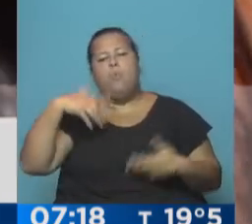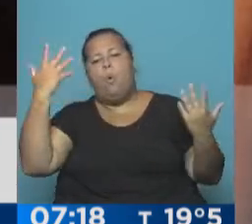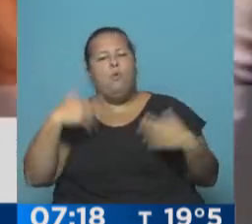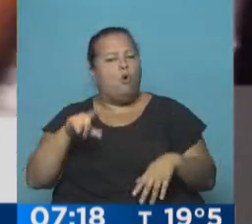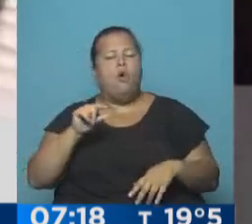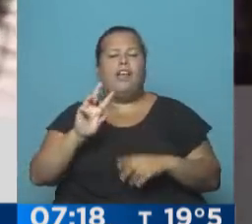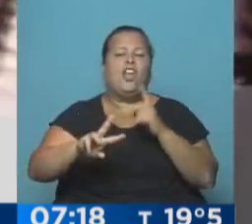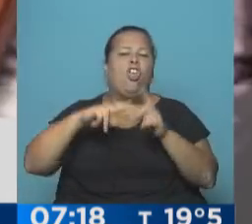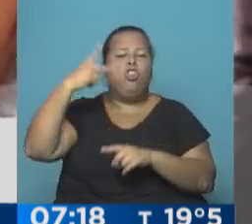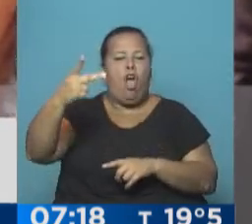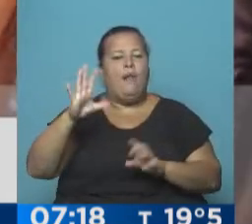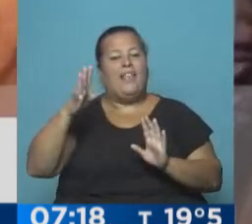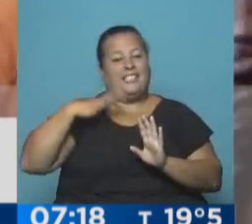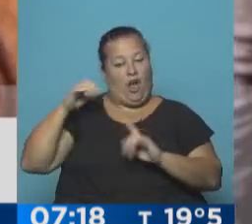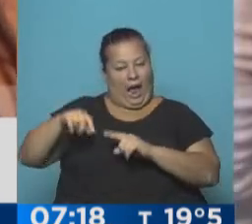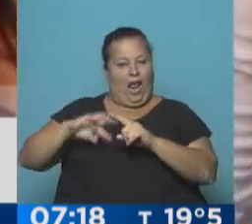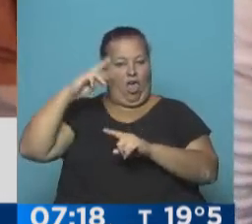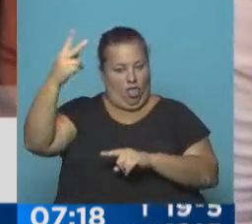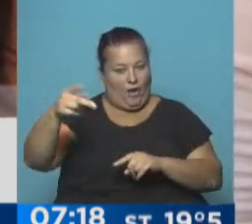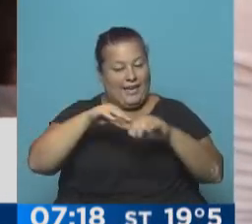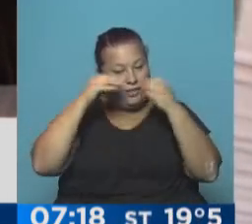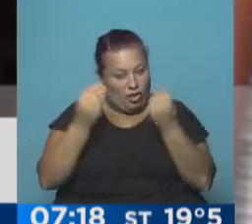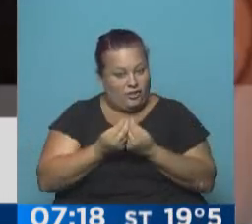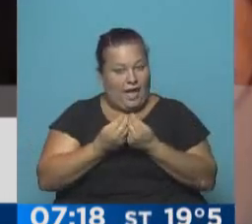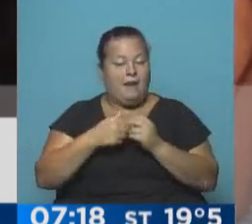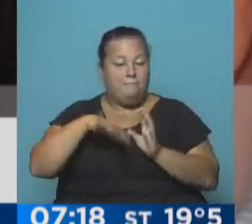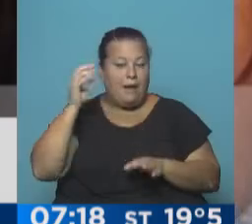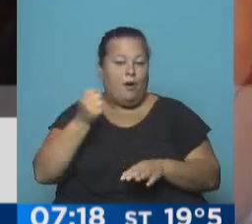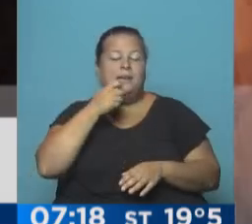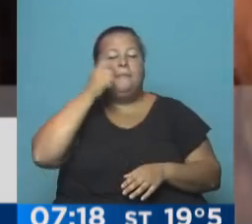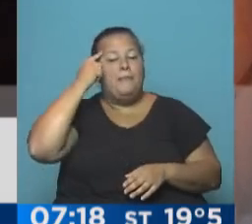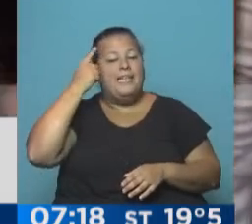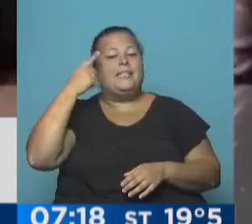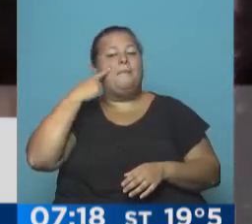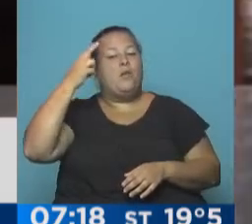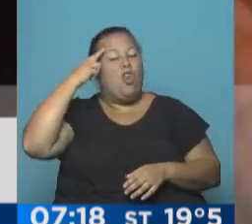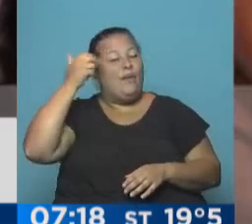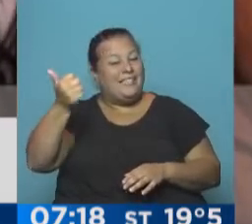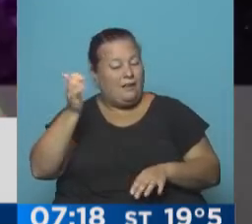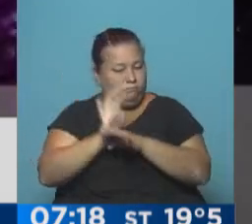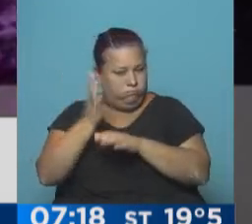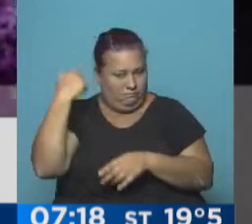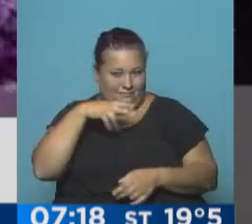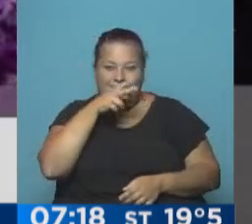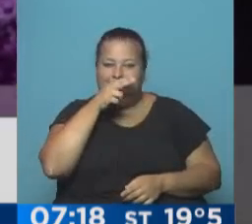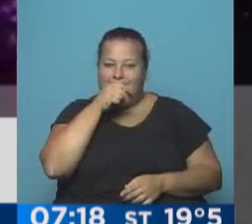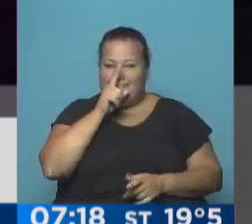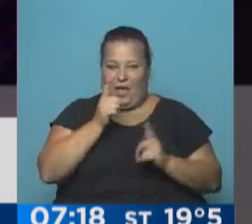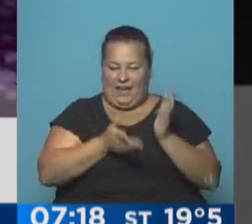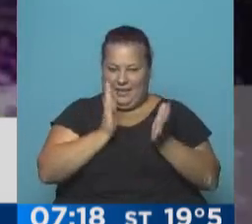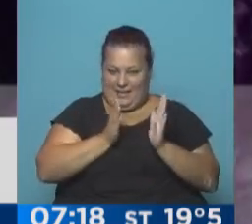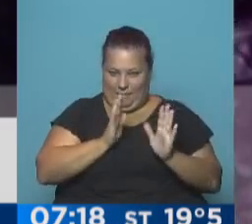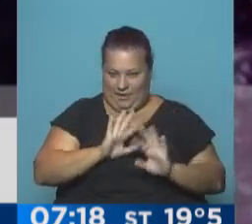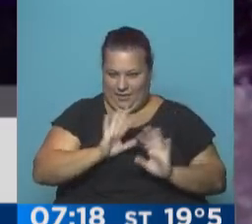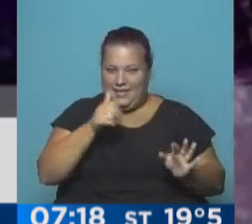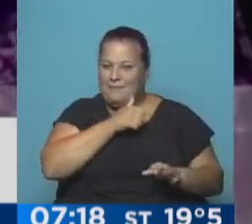es el doble de hace 5 años esa cifra es todavía más destacable y se piensa que en el año 96 prácticamente nadie tenía acceso